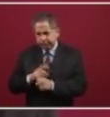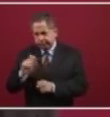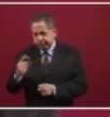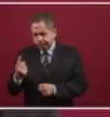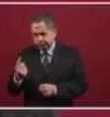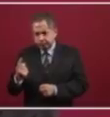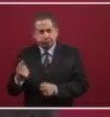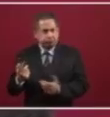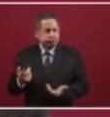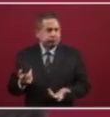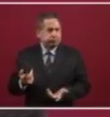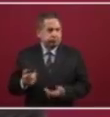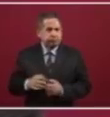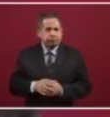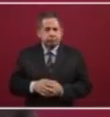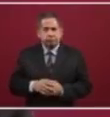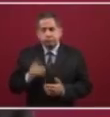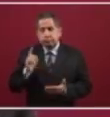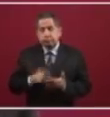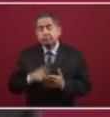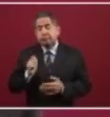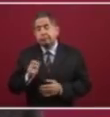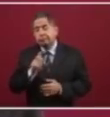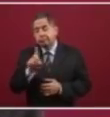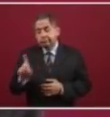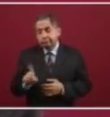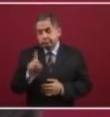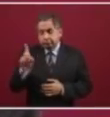del 21. ¿Y qué creen? Es domingo,